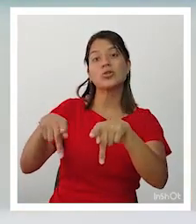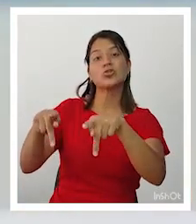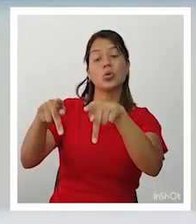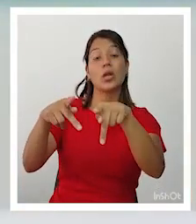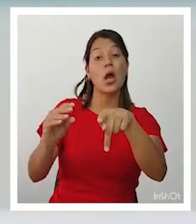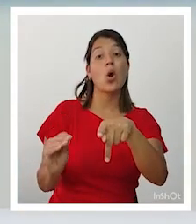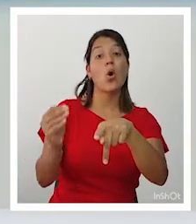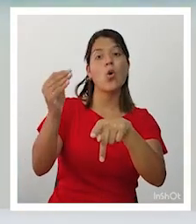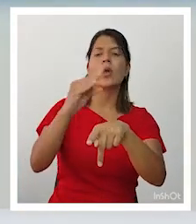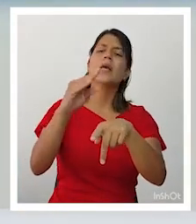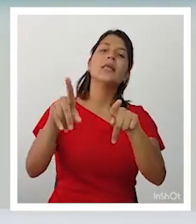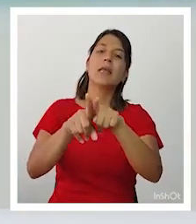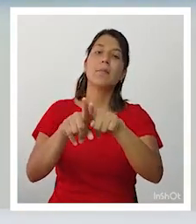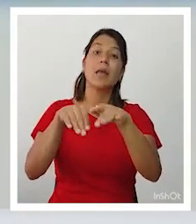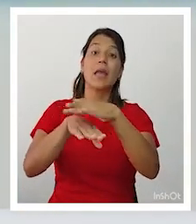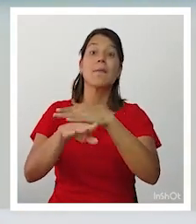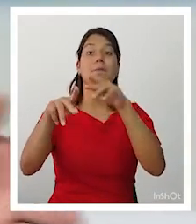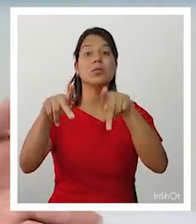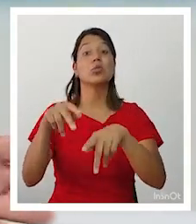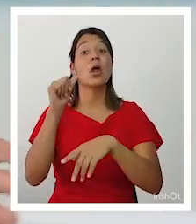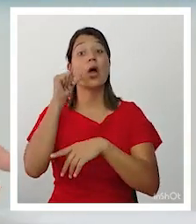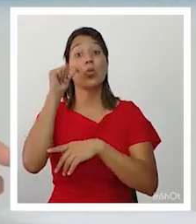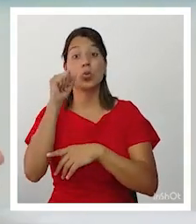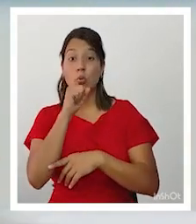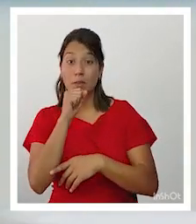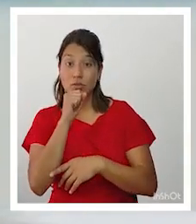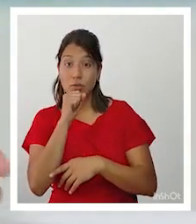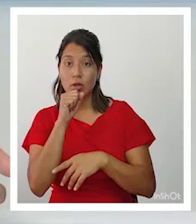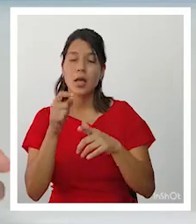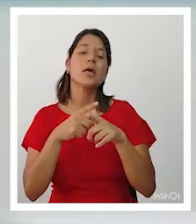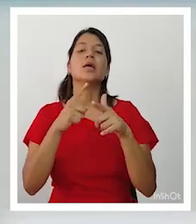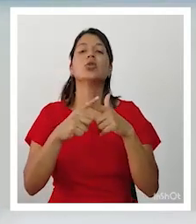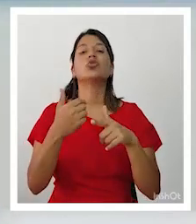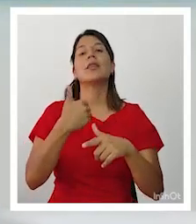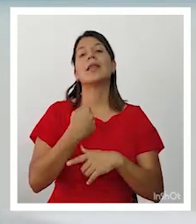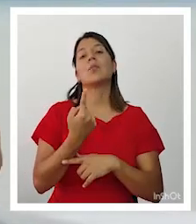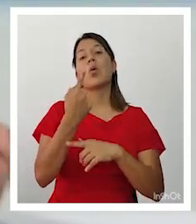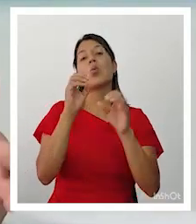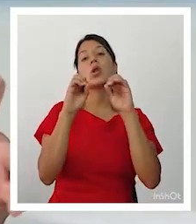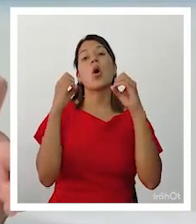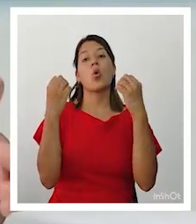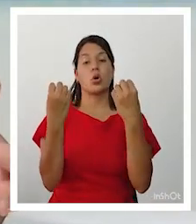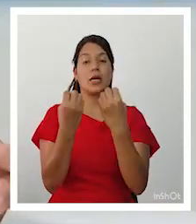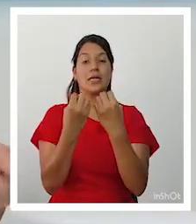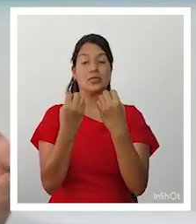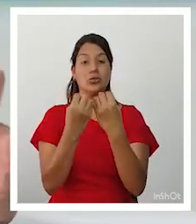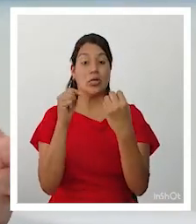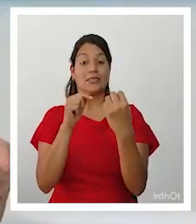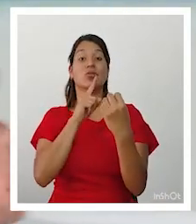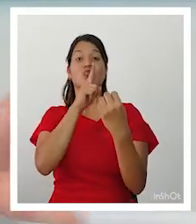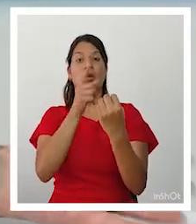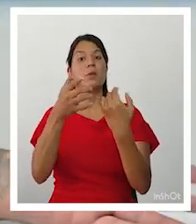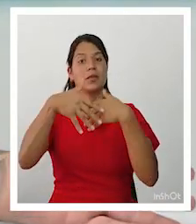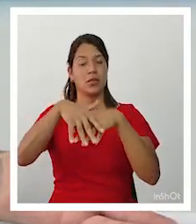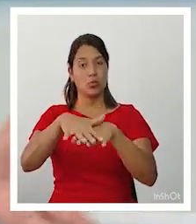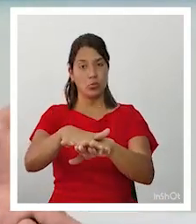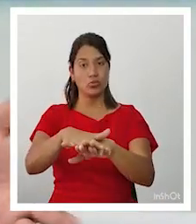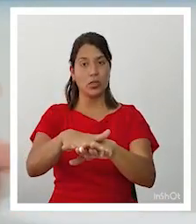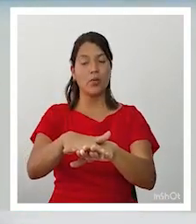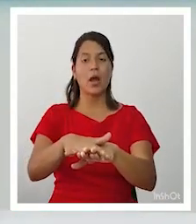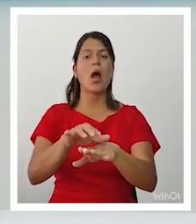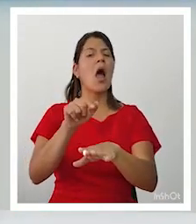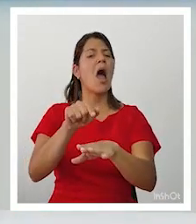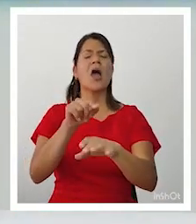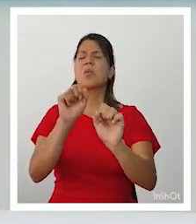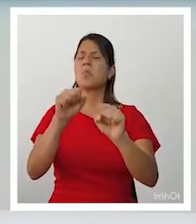y también en el adulto mayor. Entonces, tenemos una organización que realmente es inclusiva, en donde puede formar